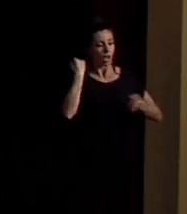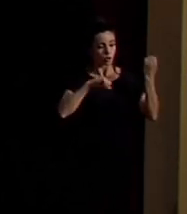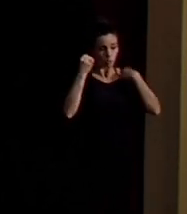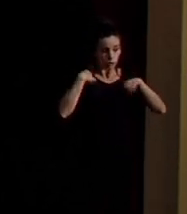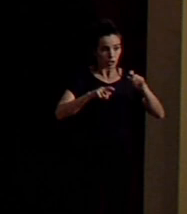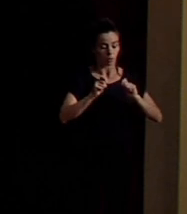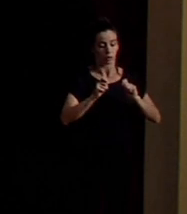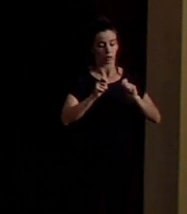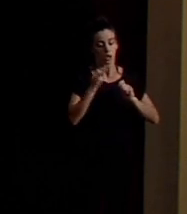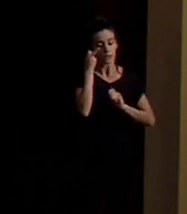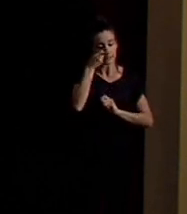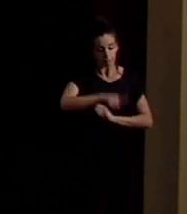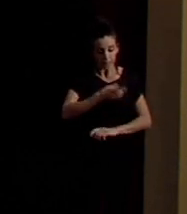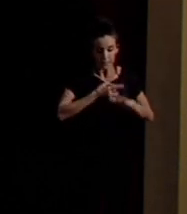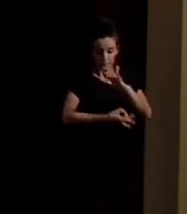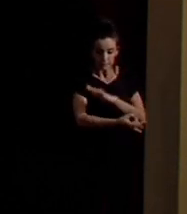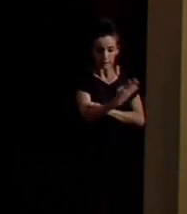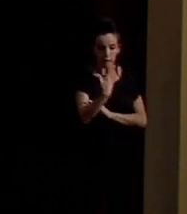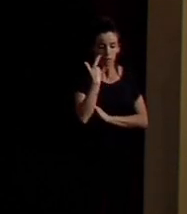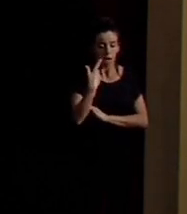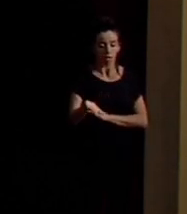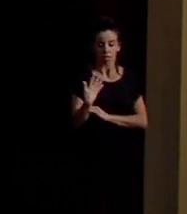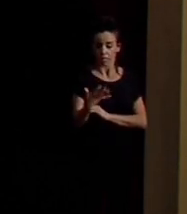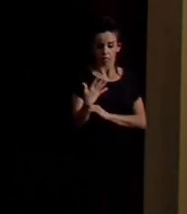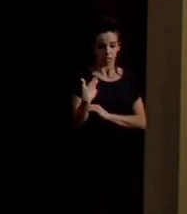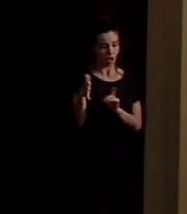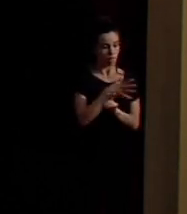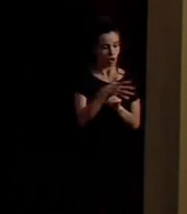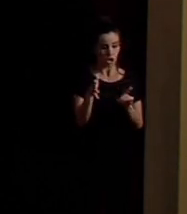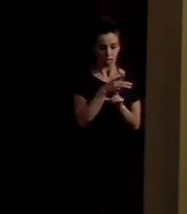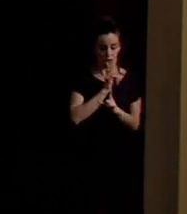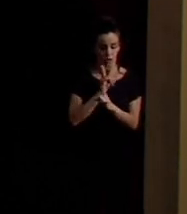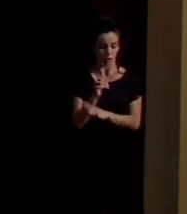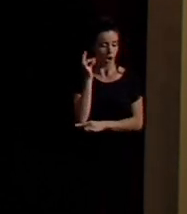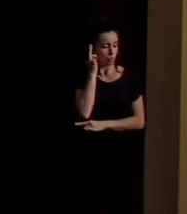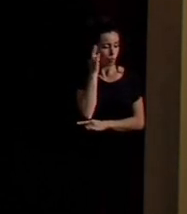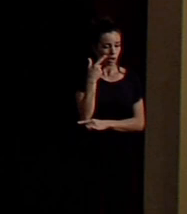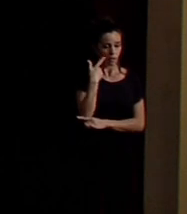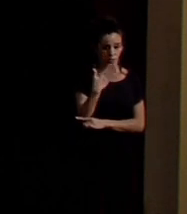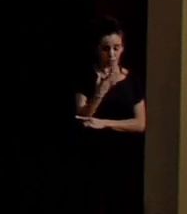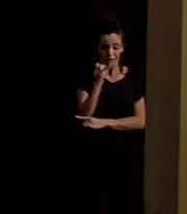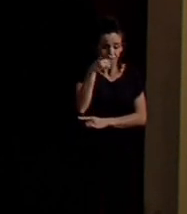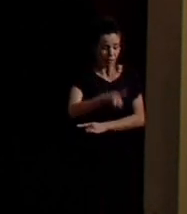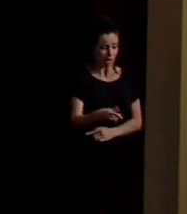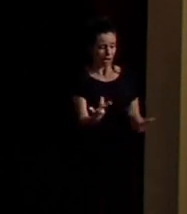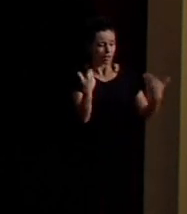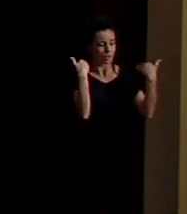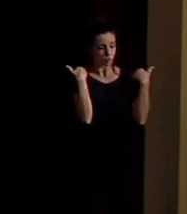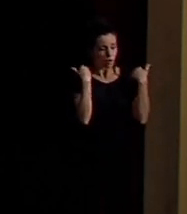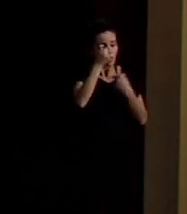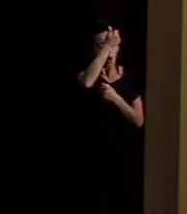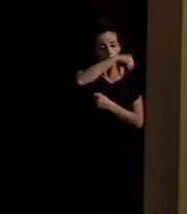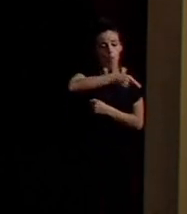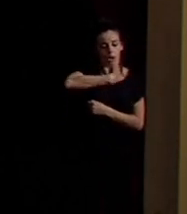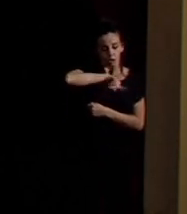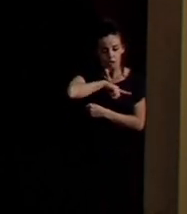provoca en paralelo que se banalice absolutamente la violencia que supone contra las mujeres y la responsabilidad que los hombres